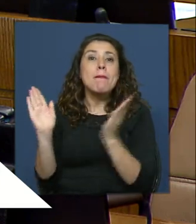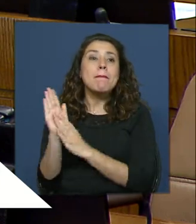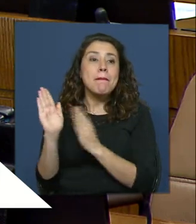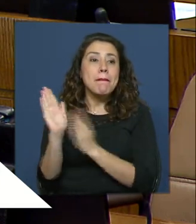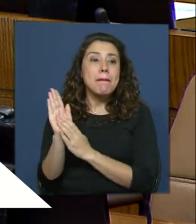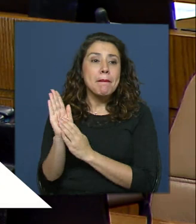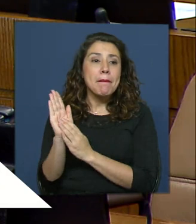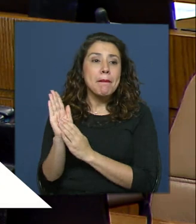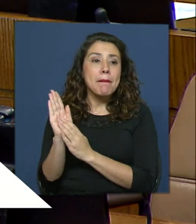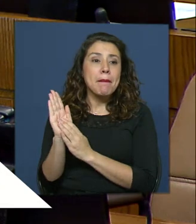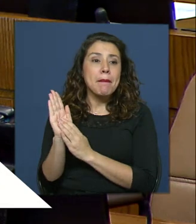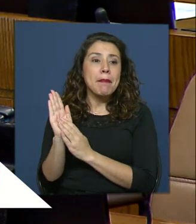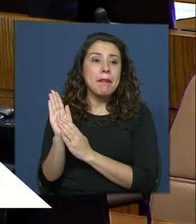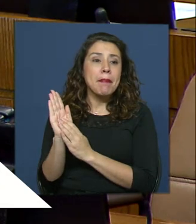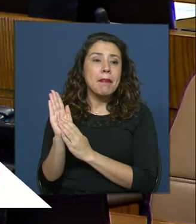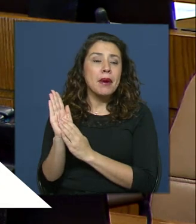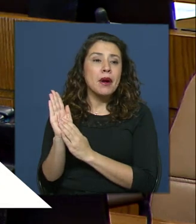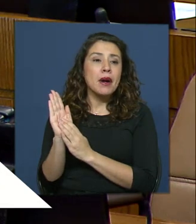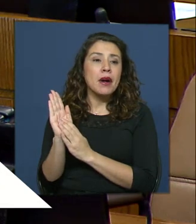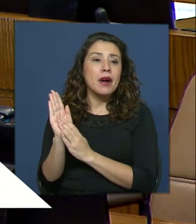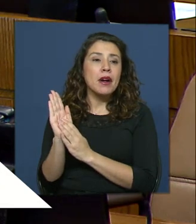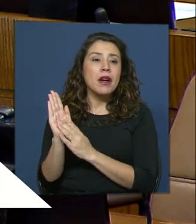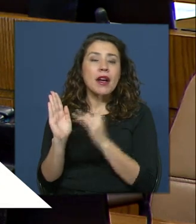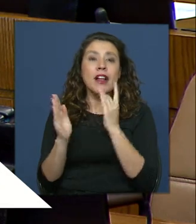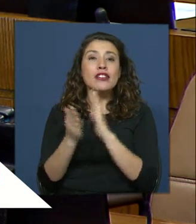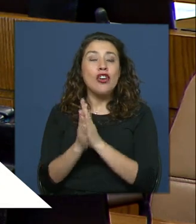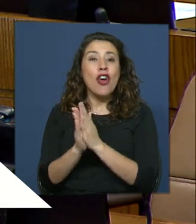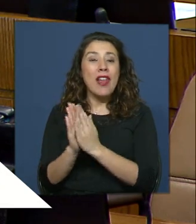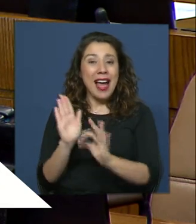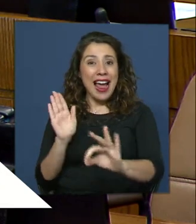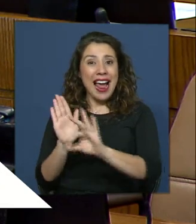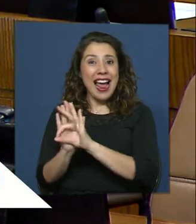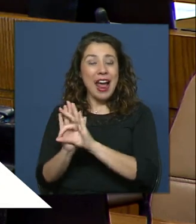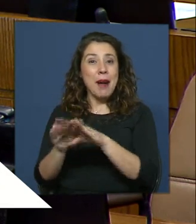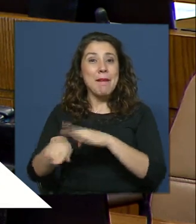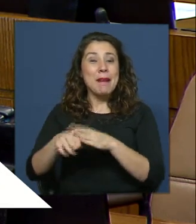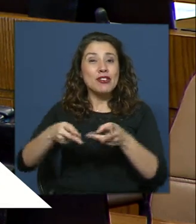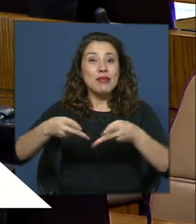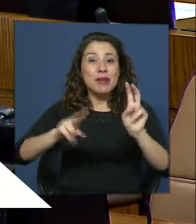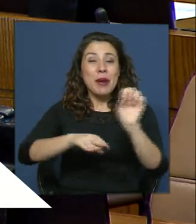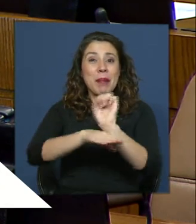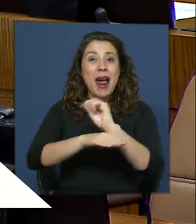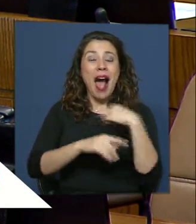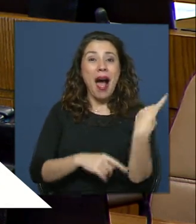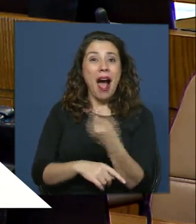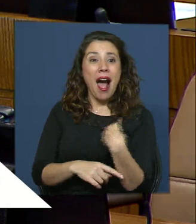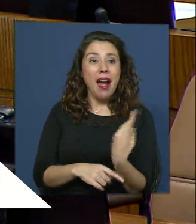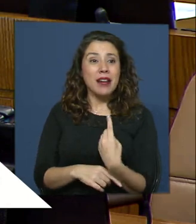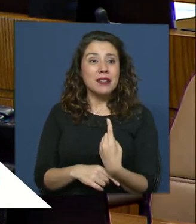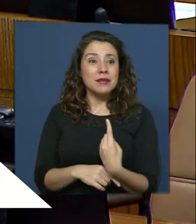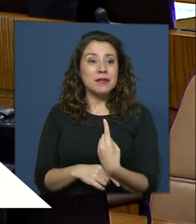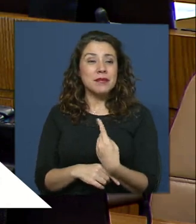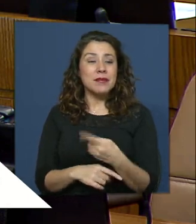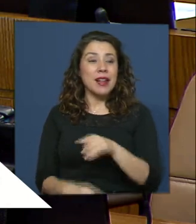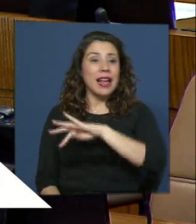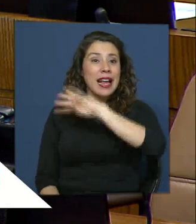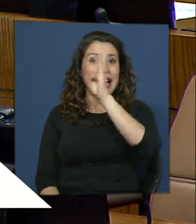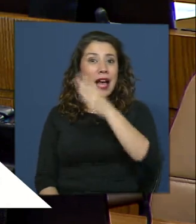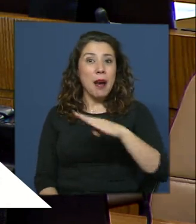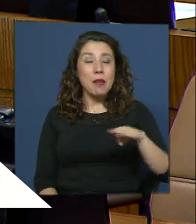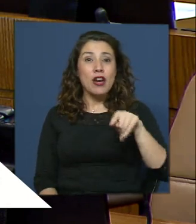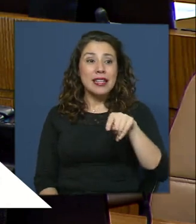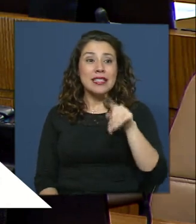Y logró comprobar que de acuerdo a todas las últimas revisiones técnicas, incluso la última revisión técnica cuando ya estaba la camioneta de la